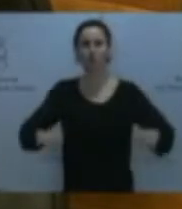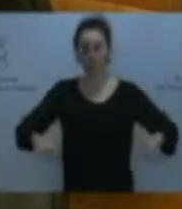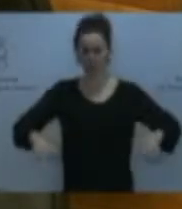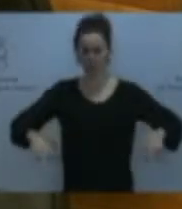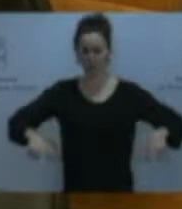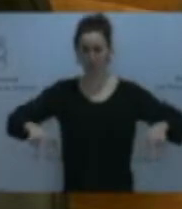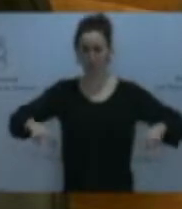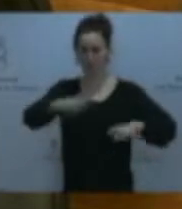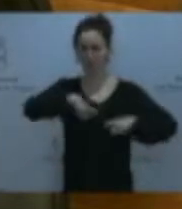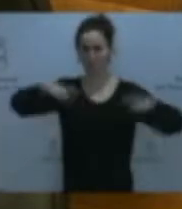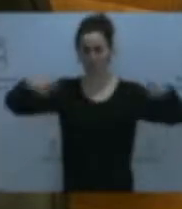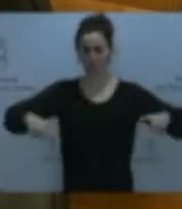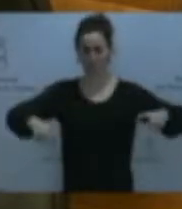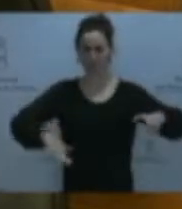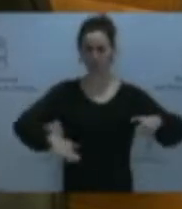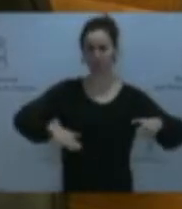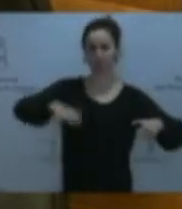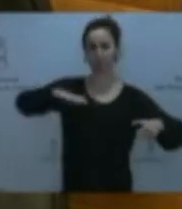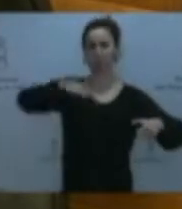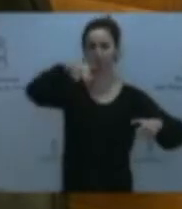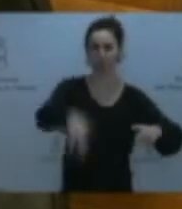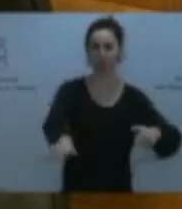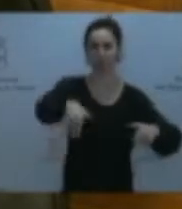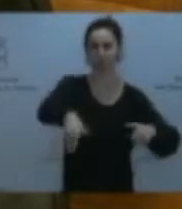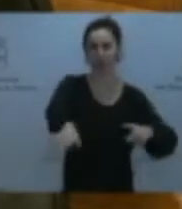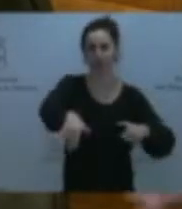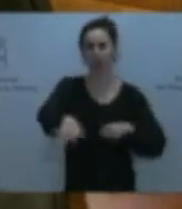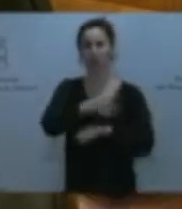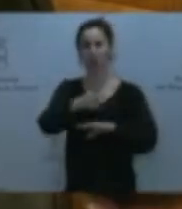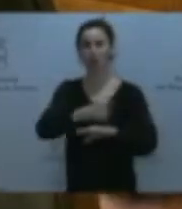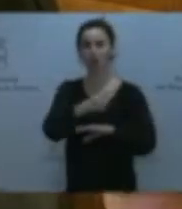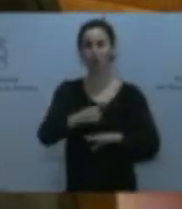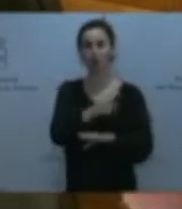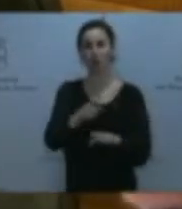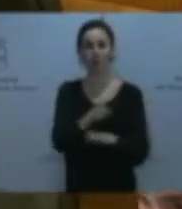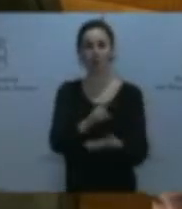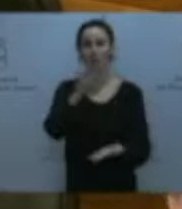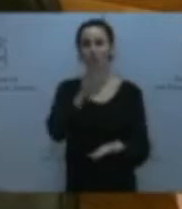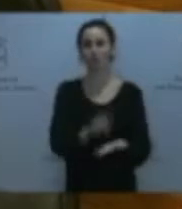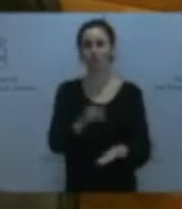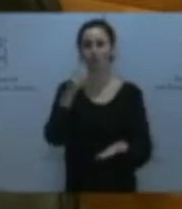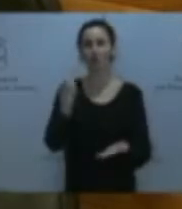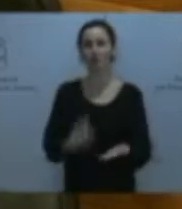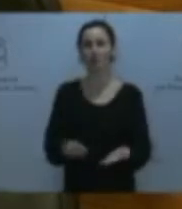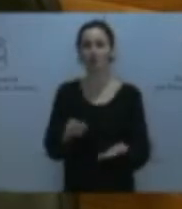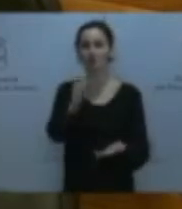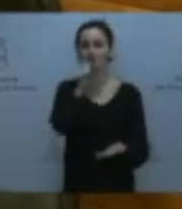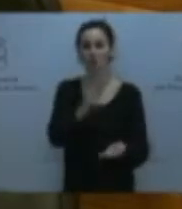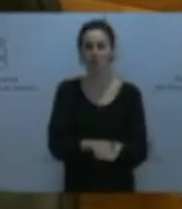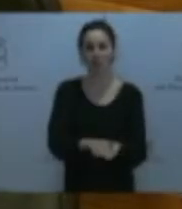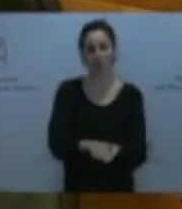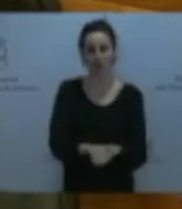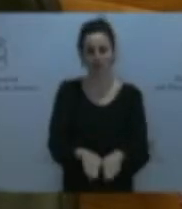la Barca. Parece ser que en cuestión de horas el río llegó a subir unos